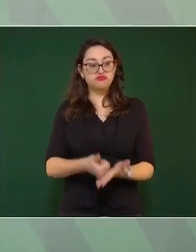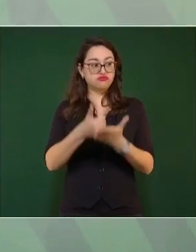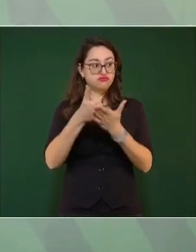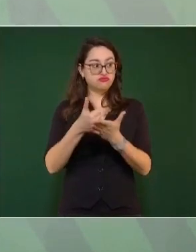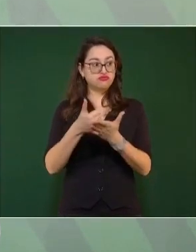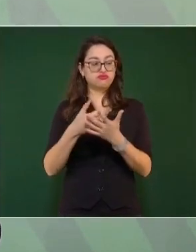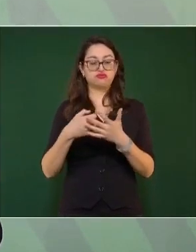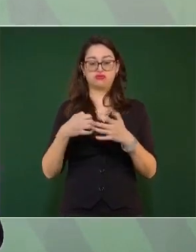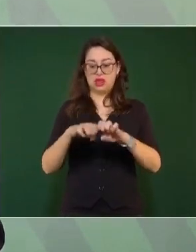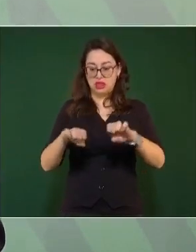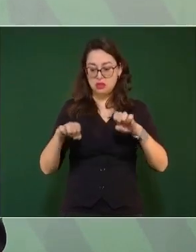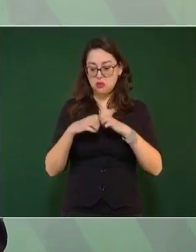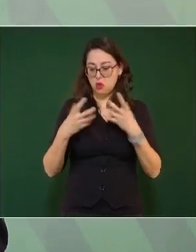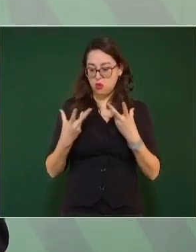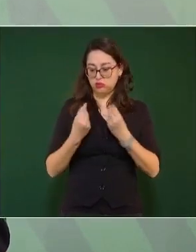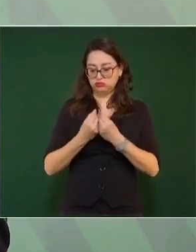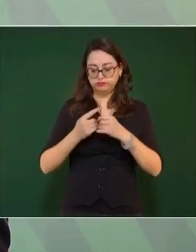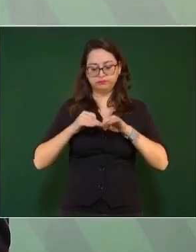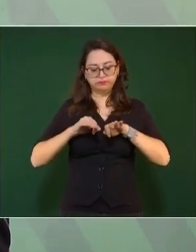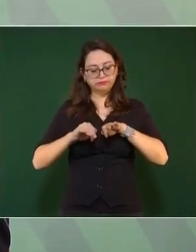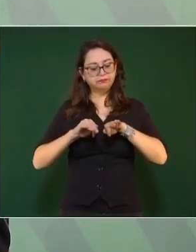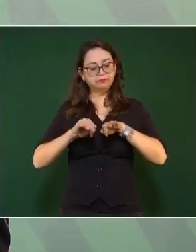hemos trabajado en equipo